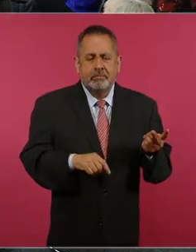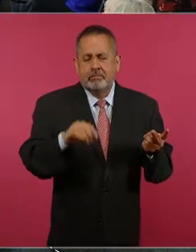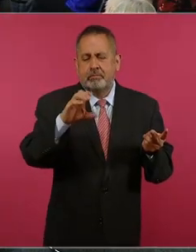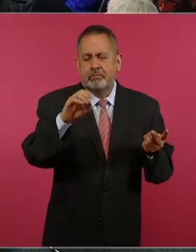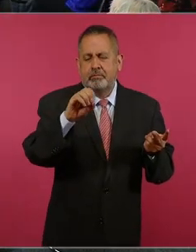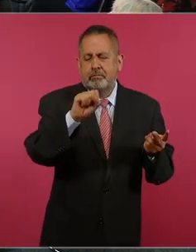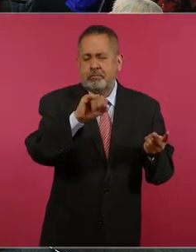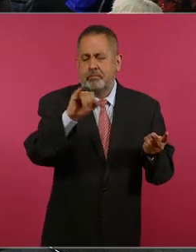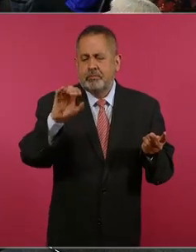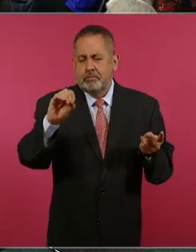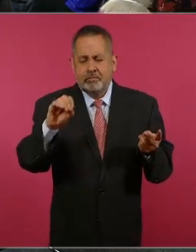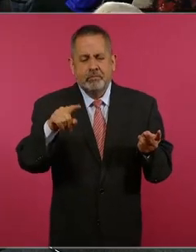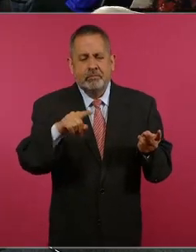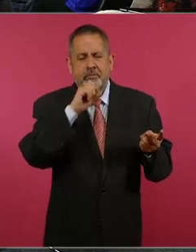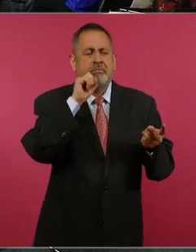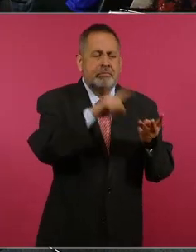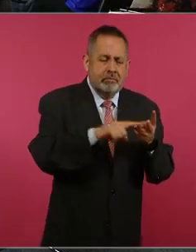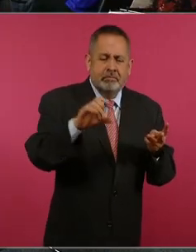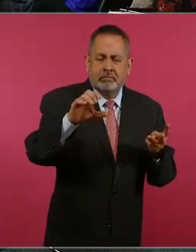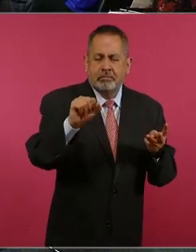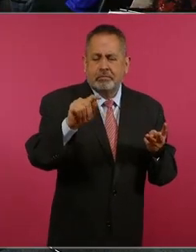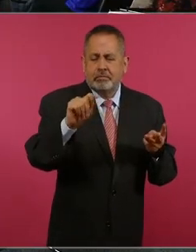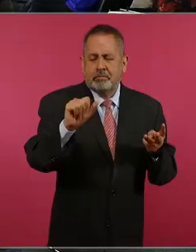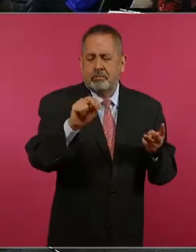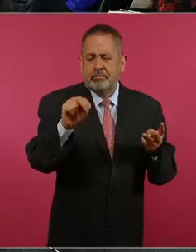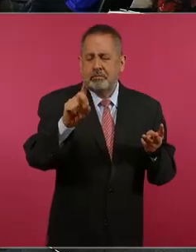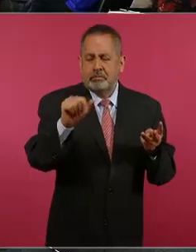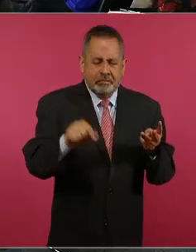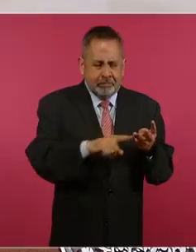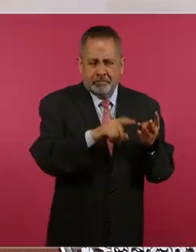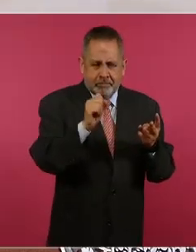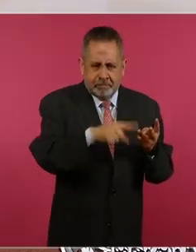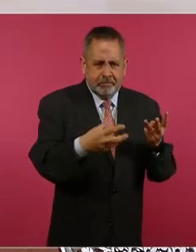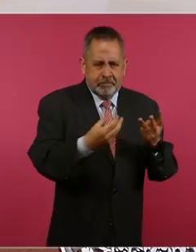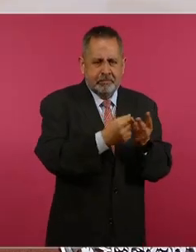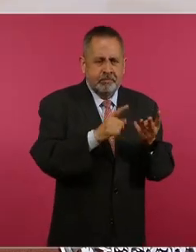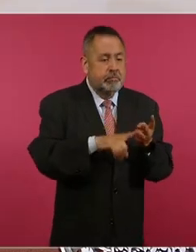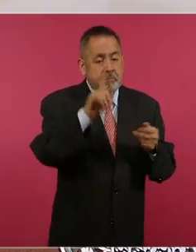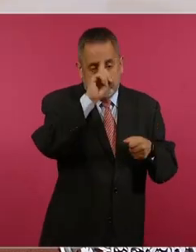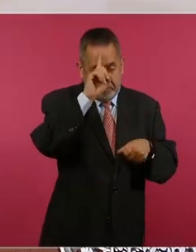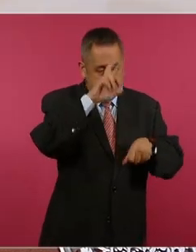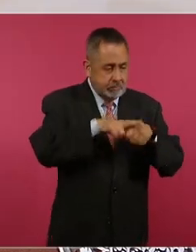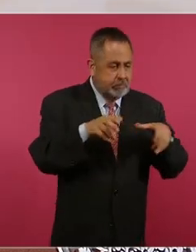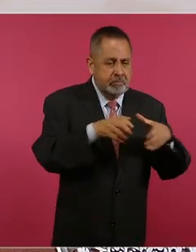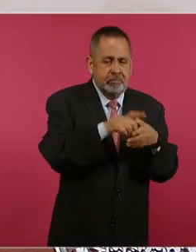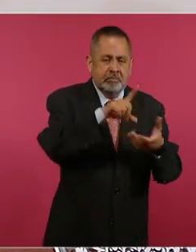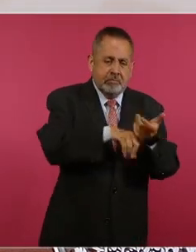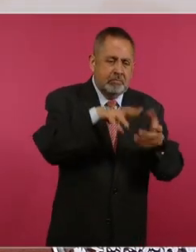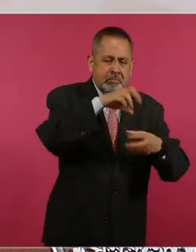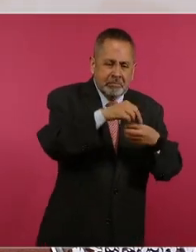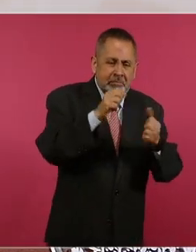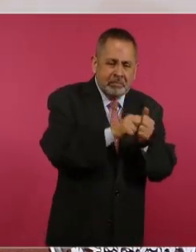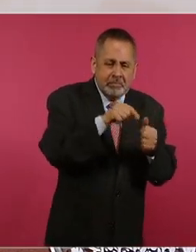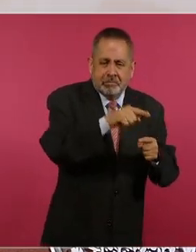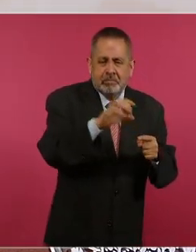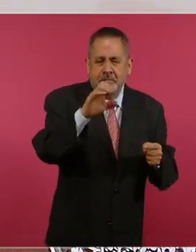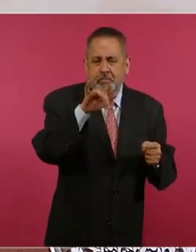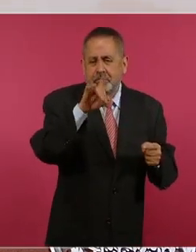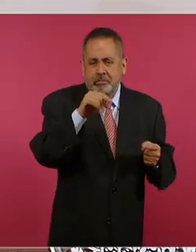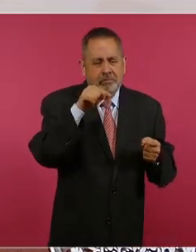Cosío, pero ahí también está Castañeda de asesor de Claudio X